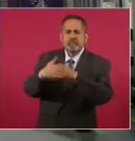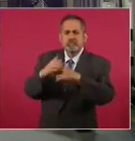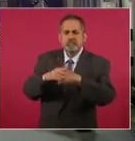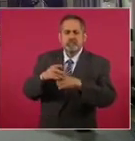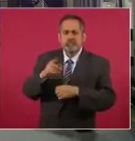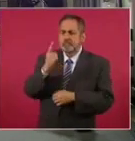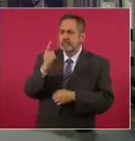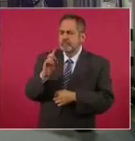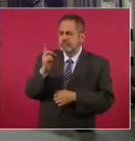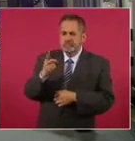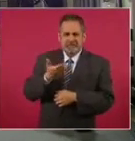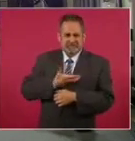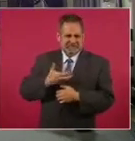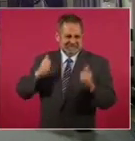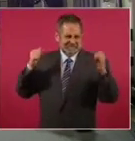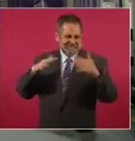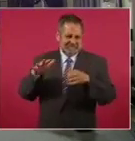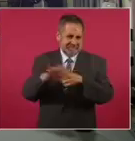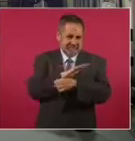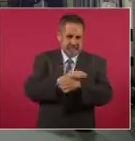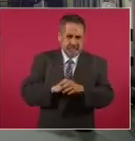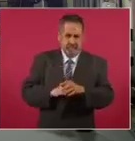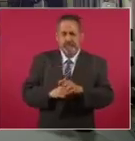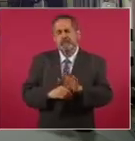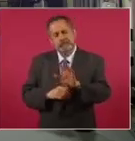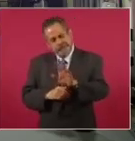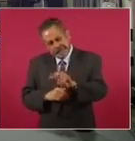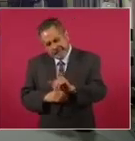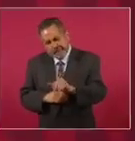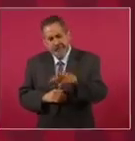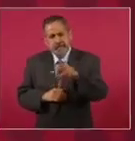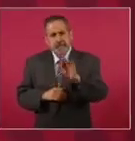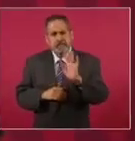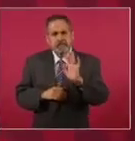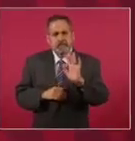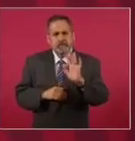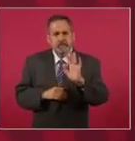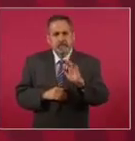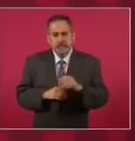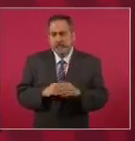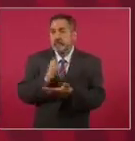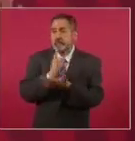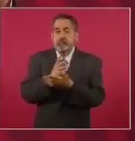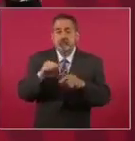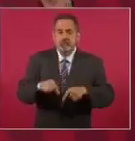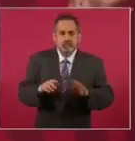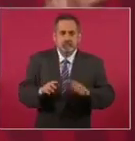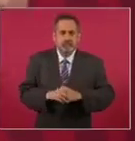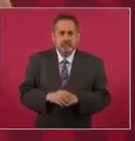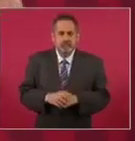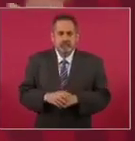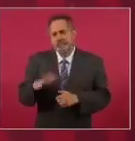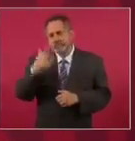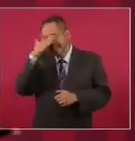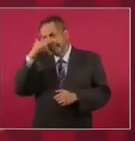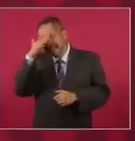que sí, pero invito, porque no es nada más esto, voy a decir, no, eso ya lo